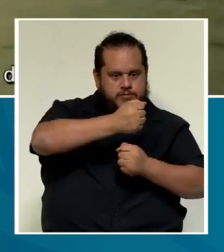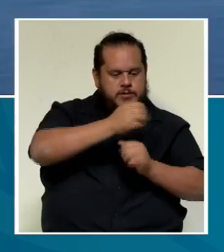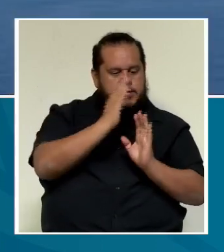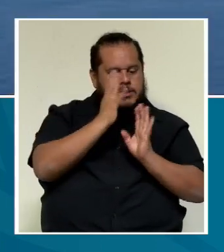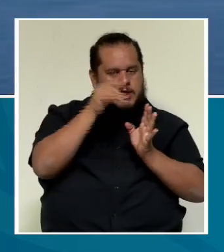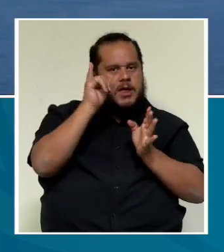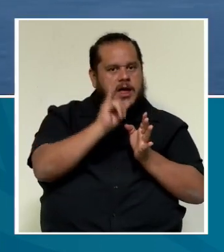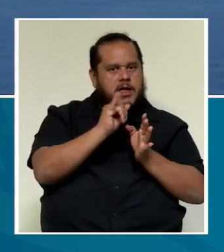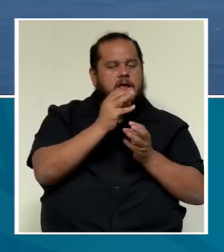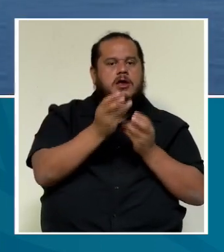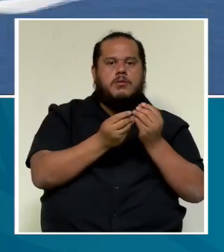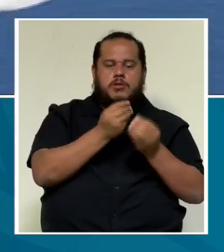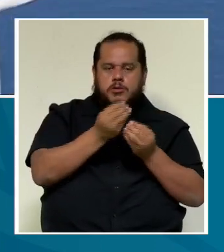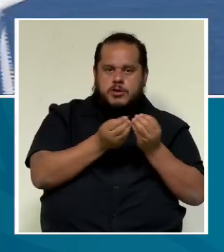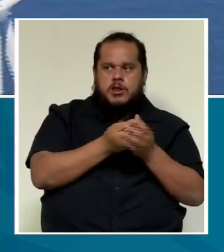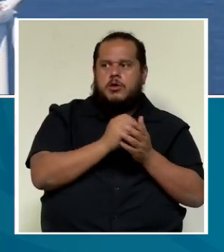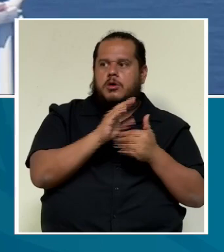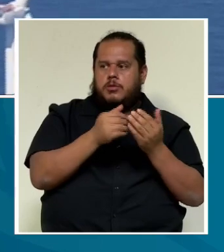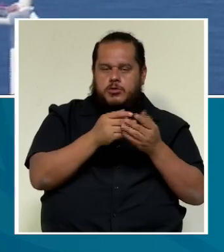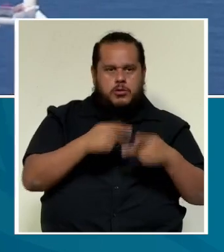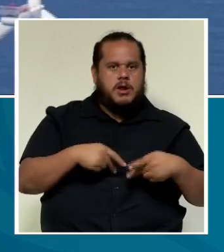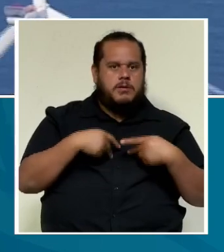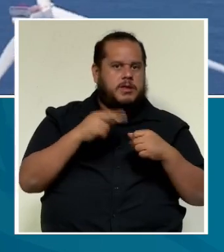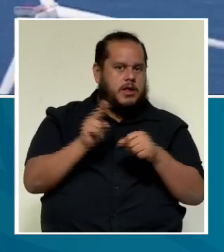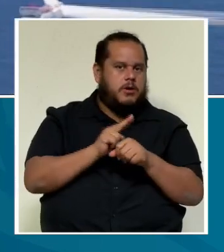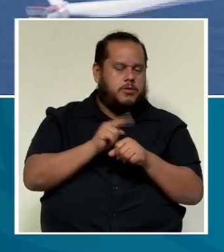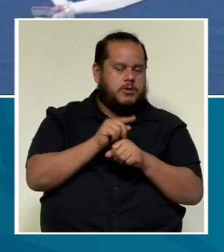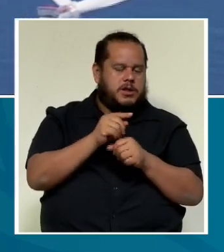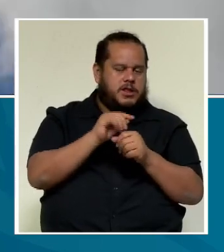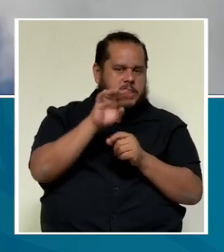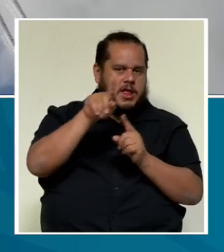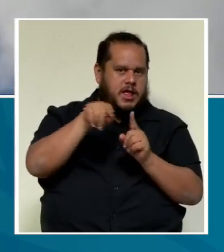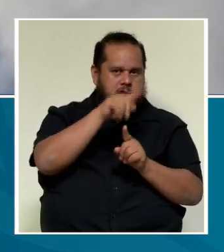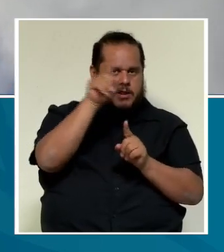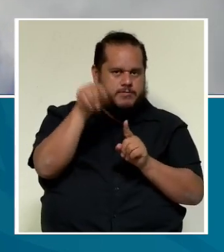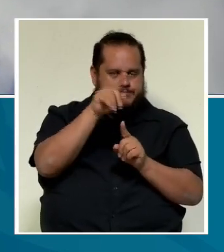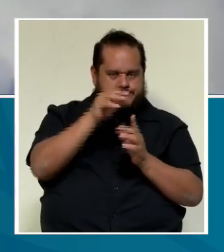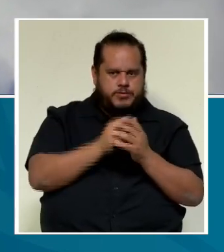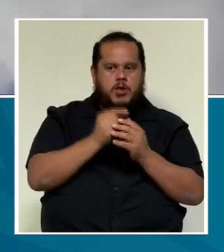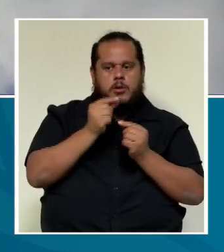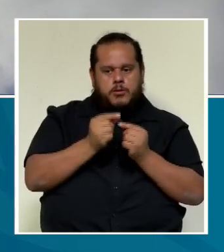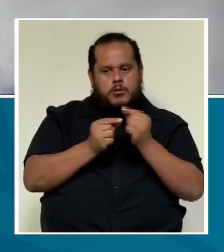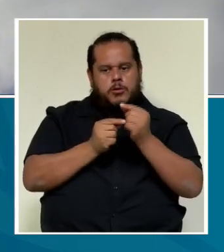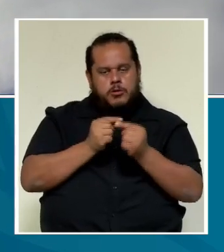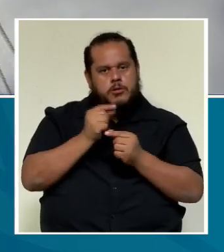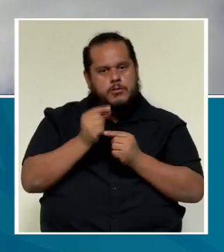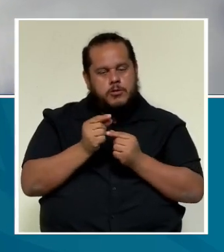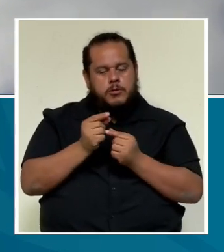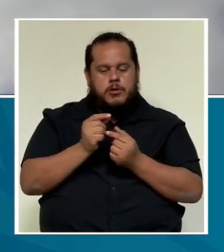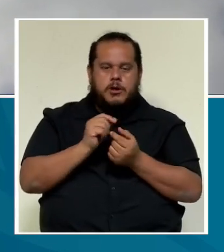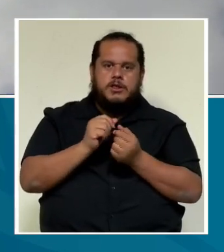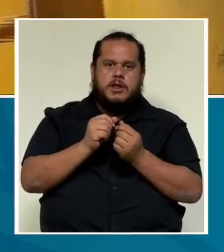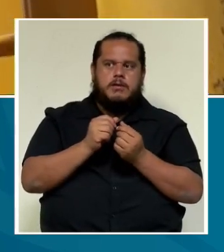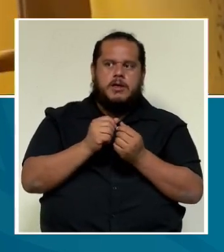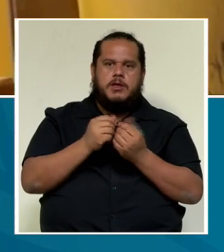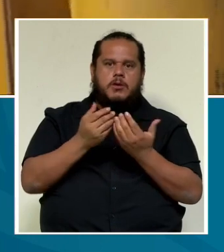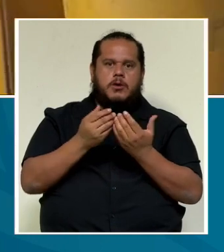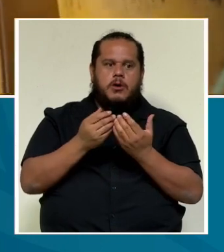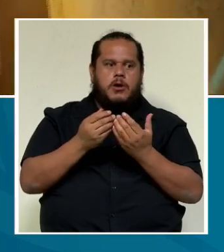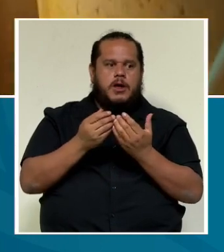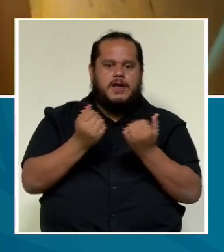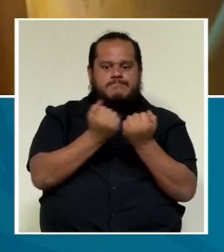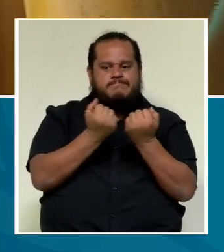ahí generando pues, por toda la vida útil del proyecto. Poco a poco, se han venido agotando los espacios para